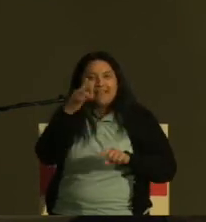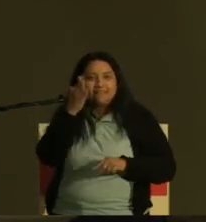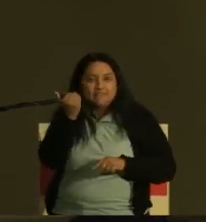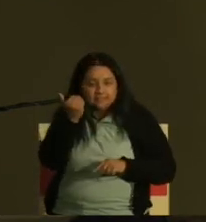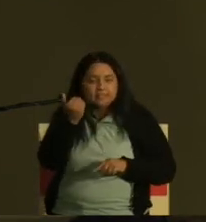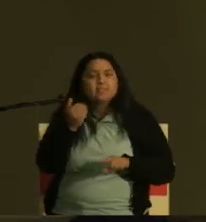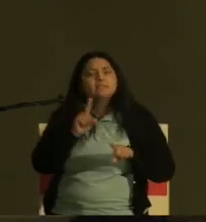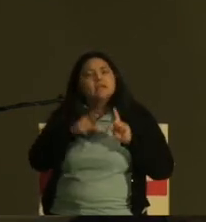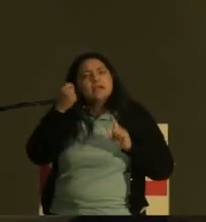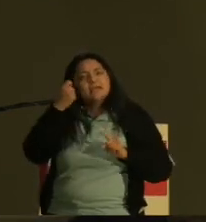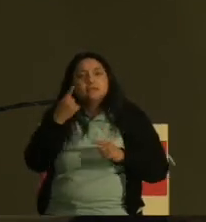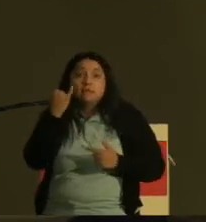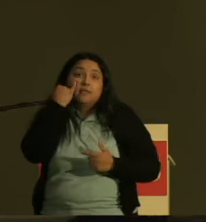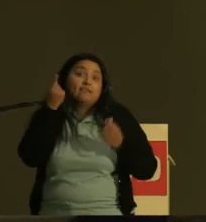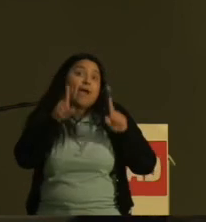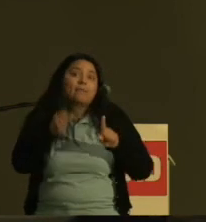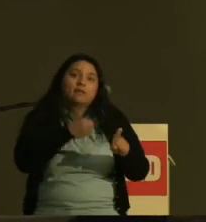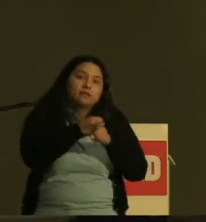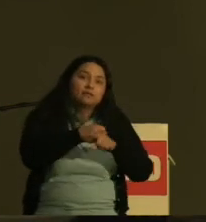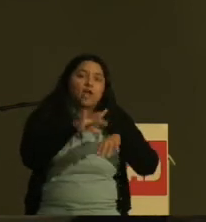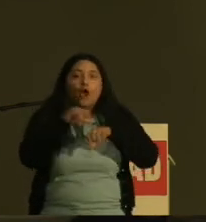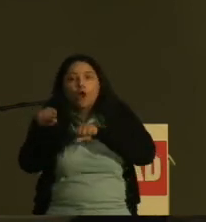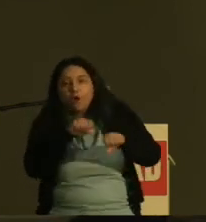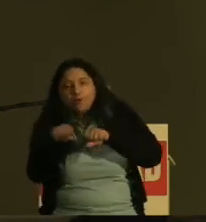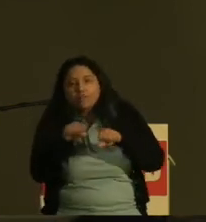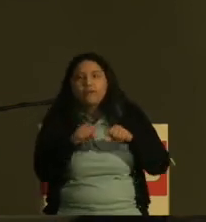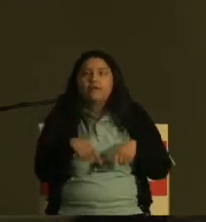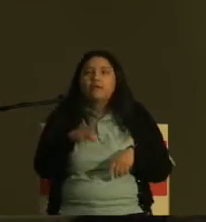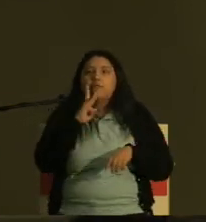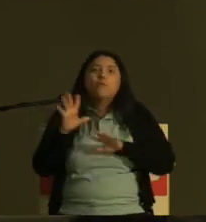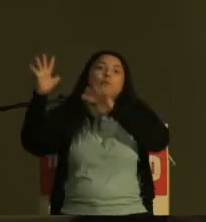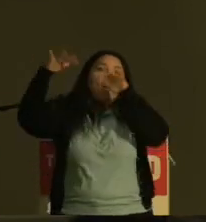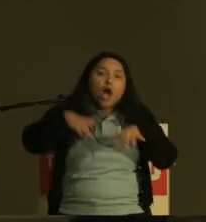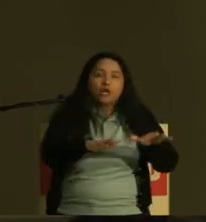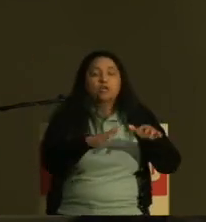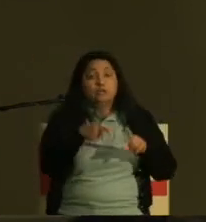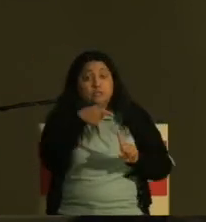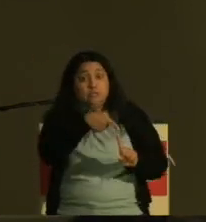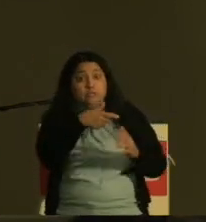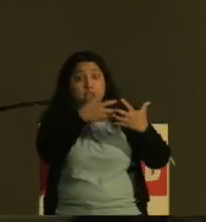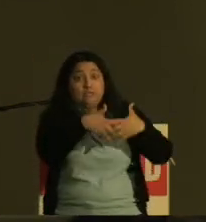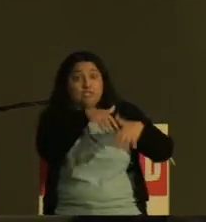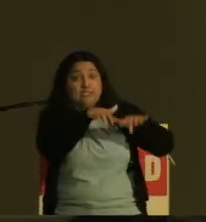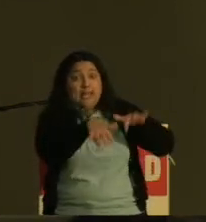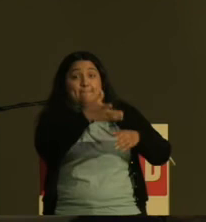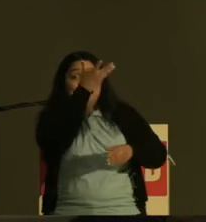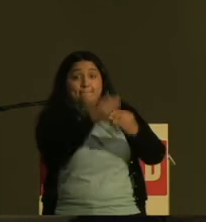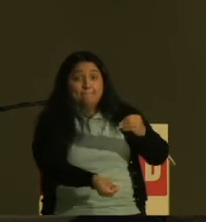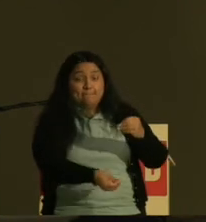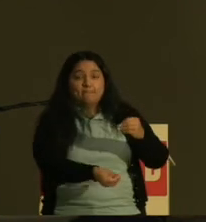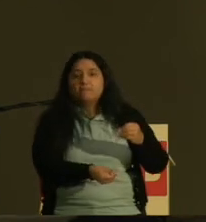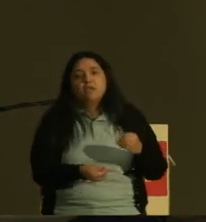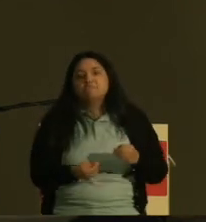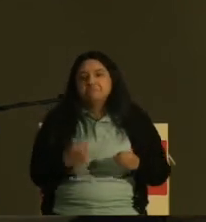una tragedia, un terremoto, un tsunami en México, no sé. Desaparece esa máquina, ya no podría yo volver